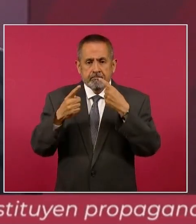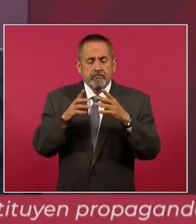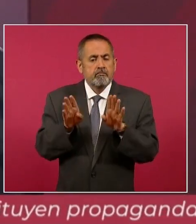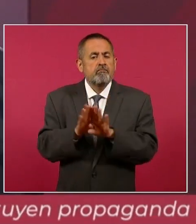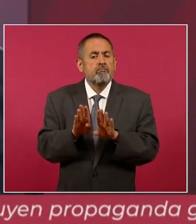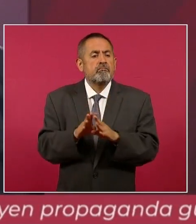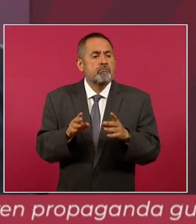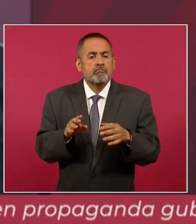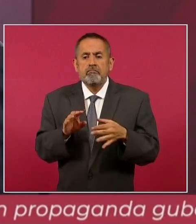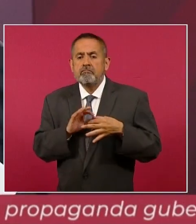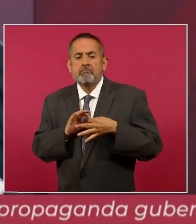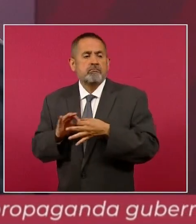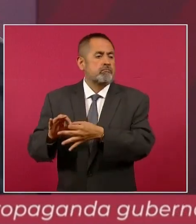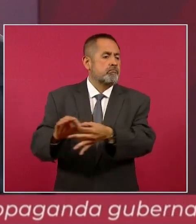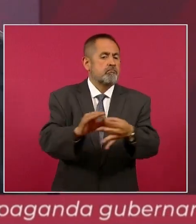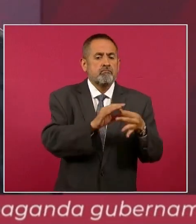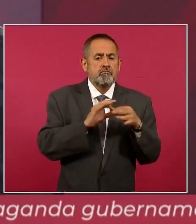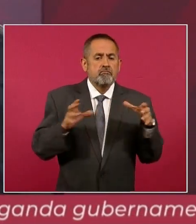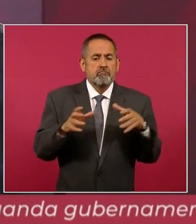cómo nos ponemos de acuerdo